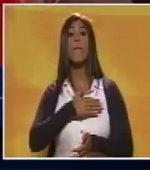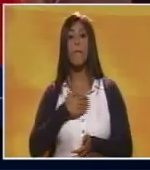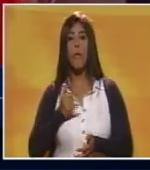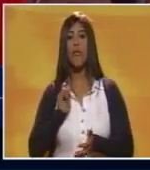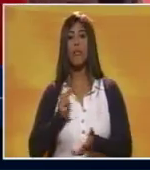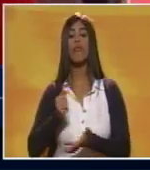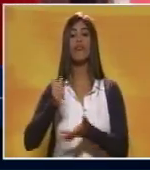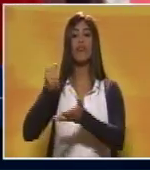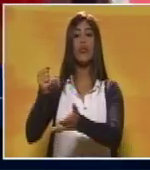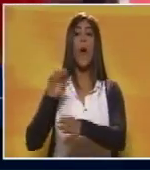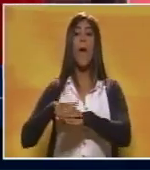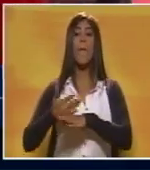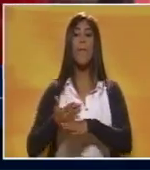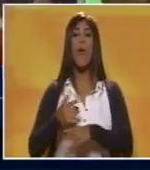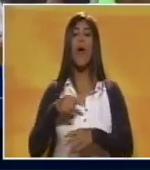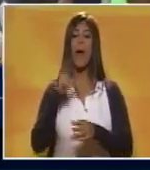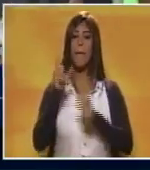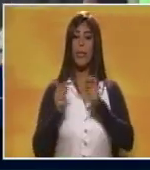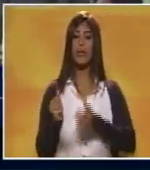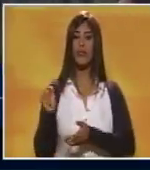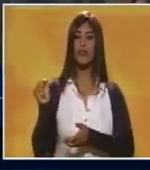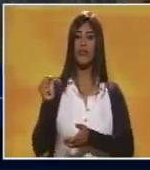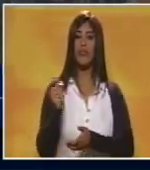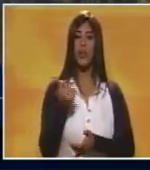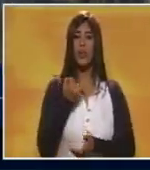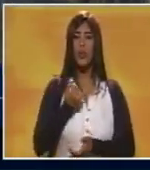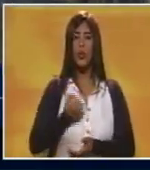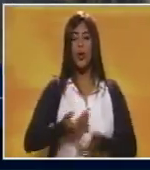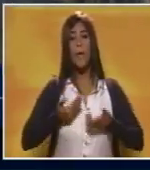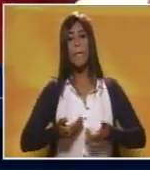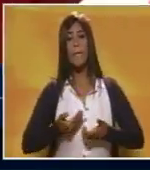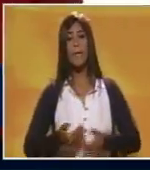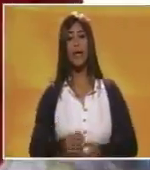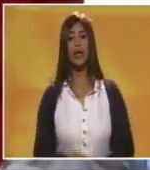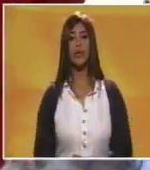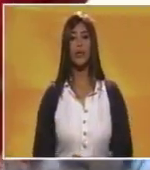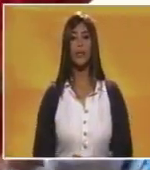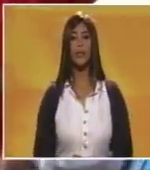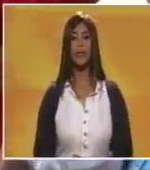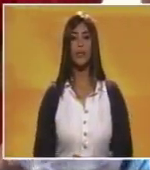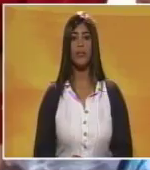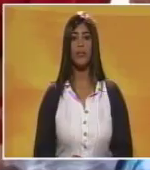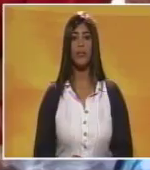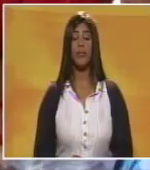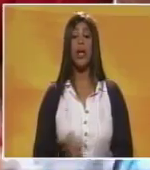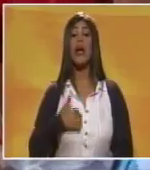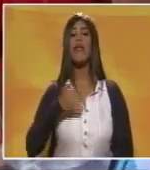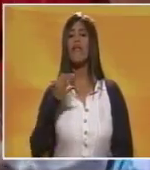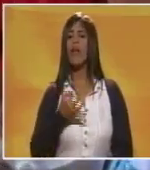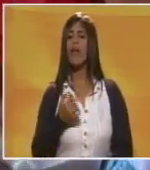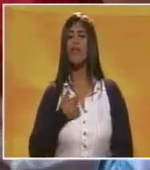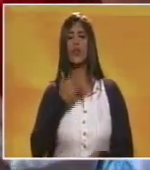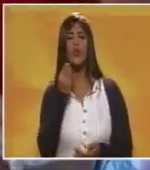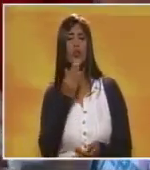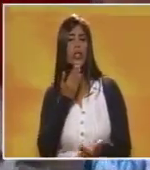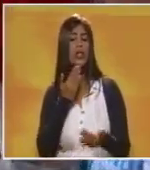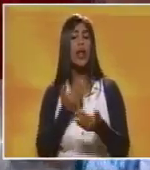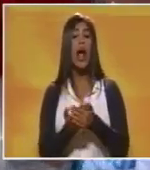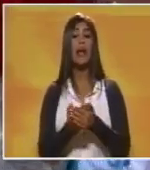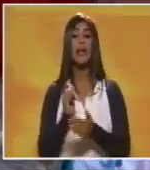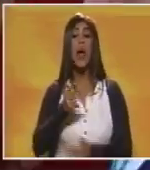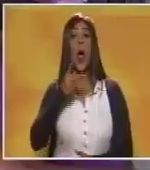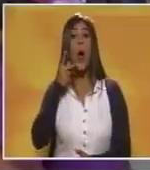este producto porque está presentando individuos que están muy por debajo de su talla o de su peso. Realmente estamos agradecidos porque